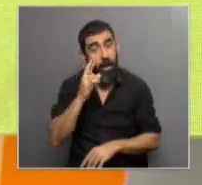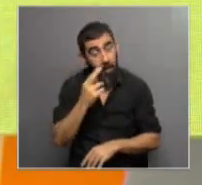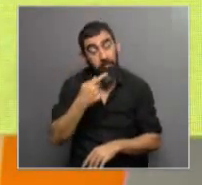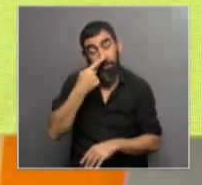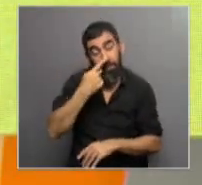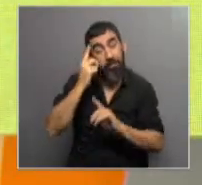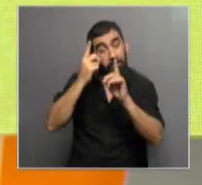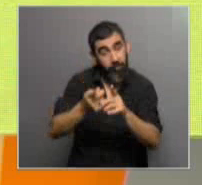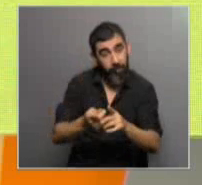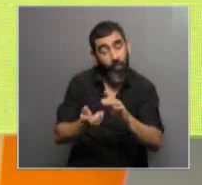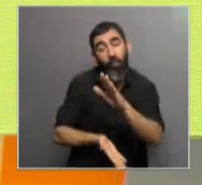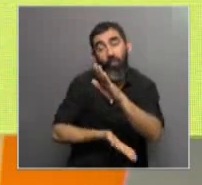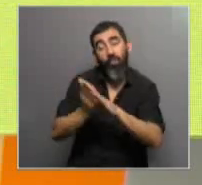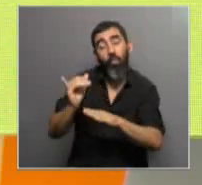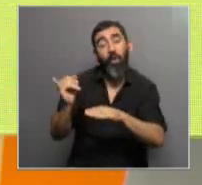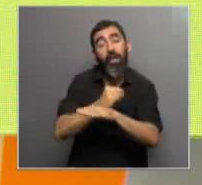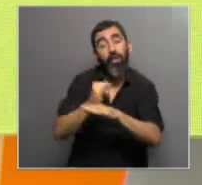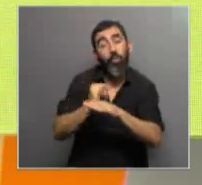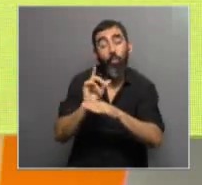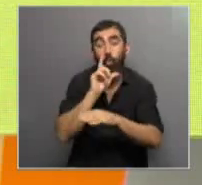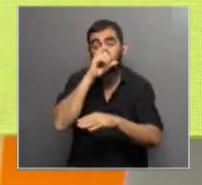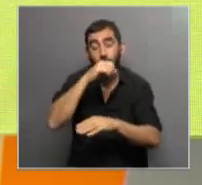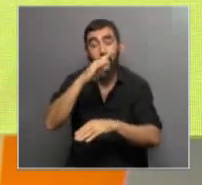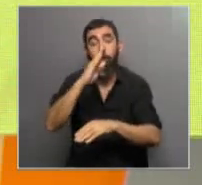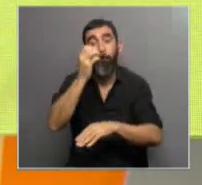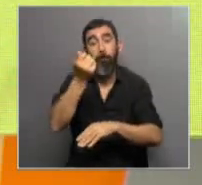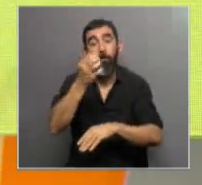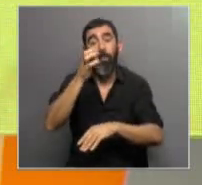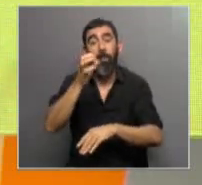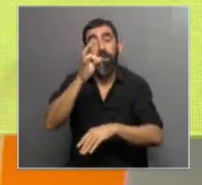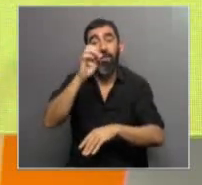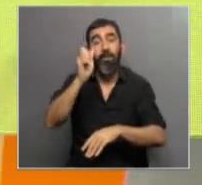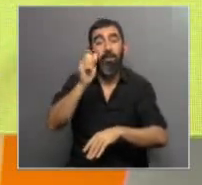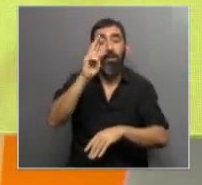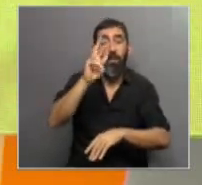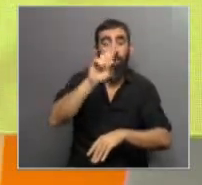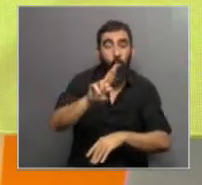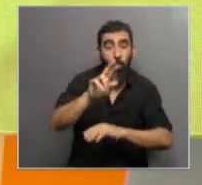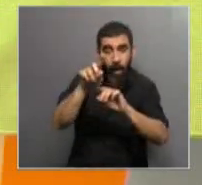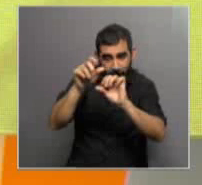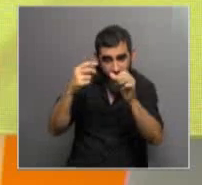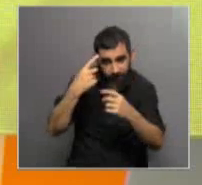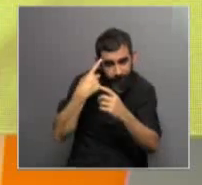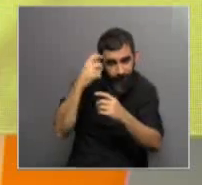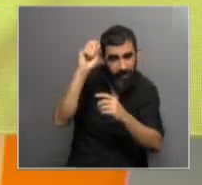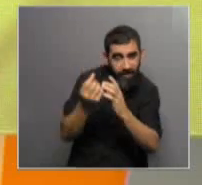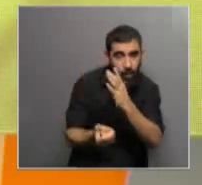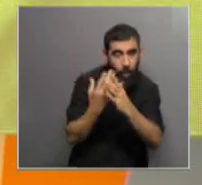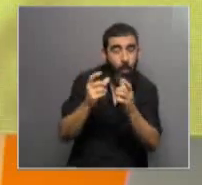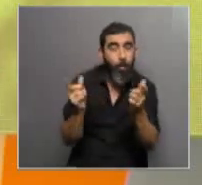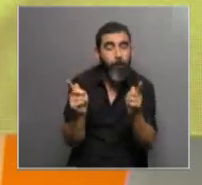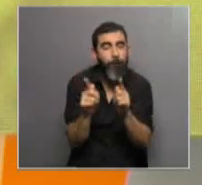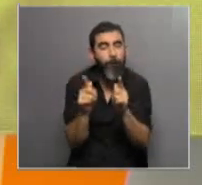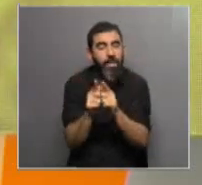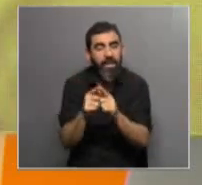y también nos fuimos hasta el institut pasteur de montevideo porque allí se crean mini intestinos los mininos son